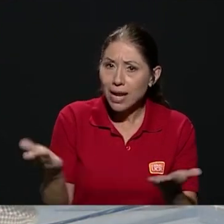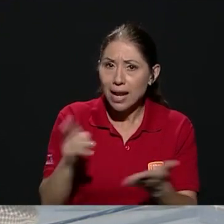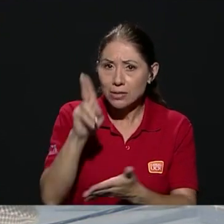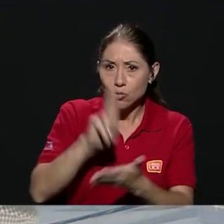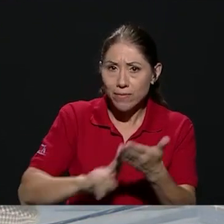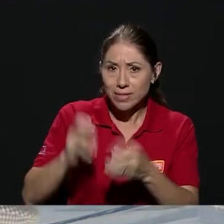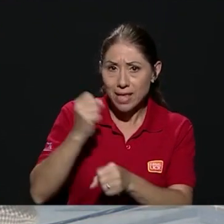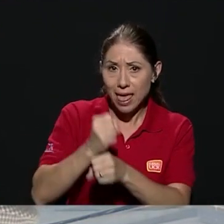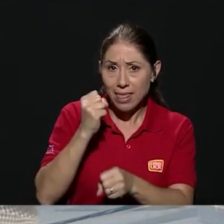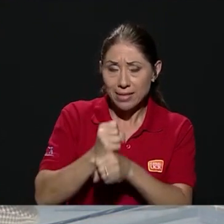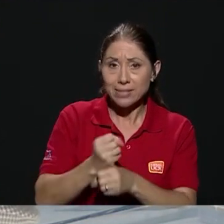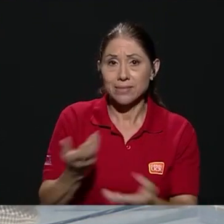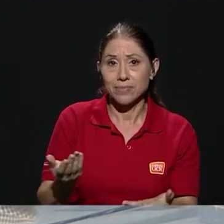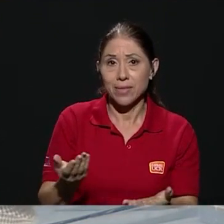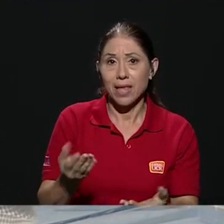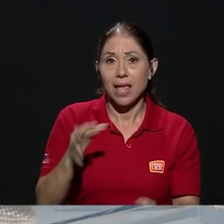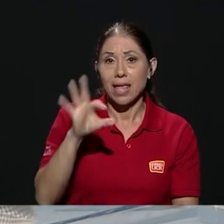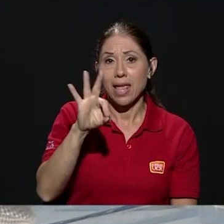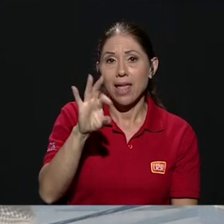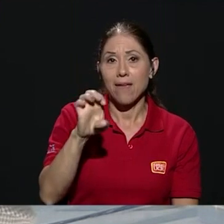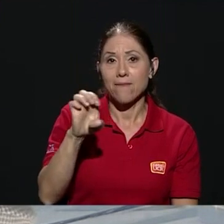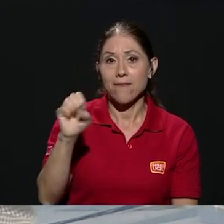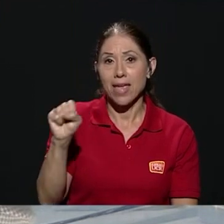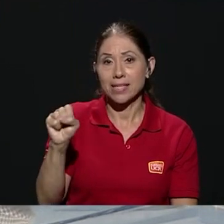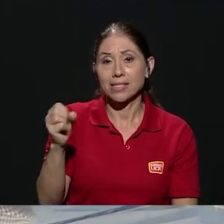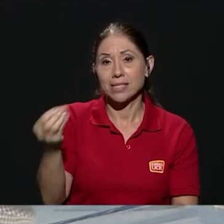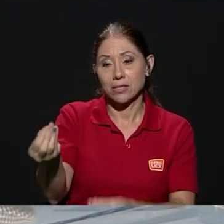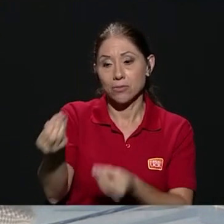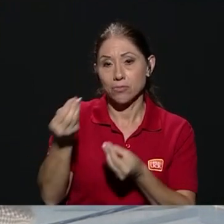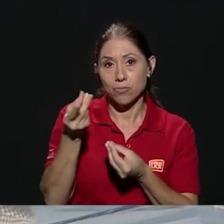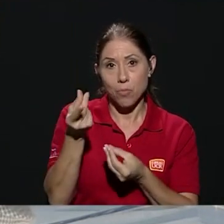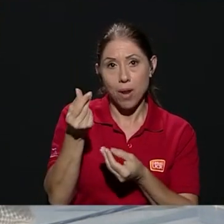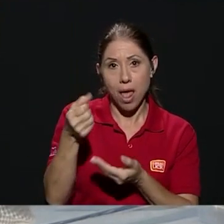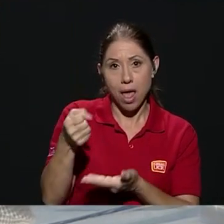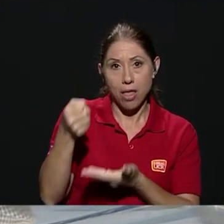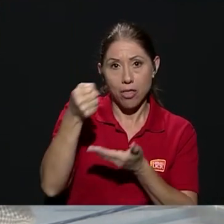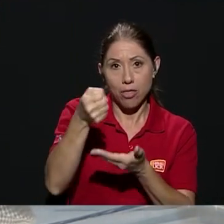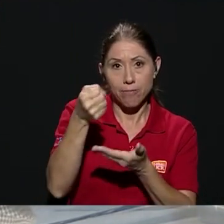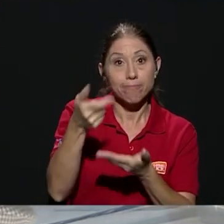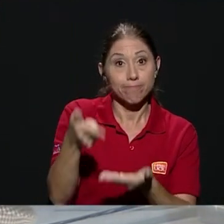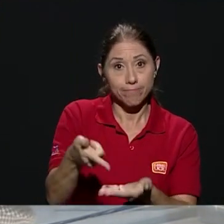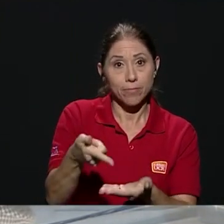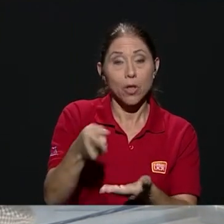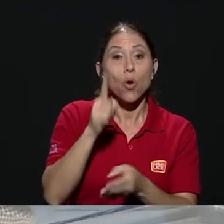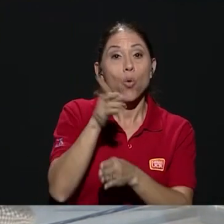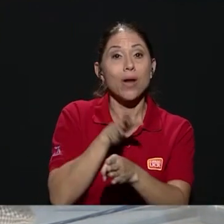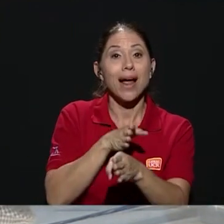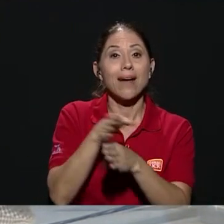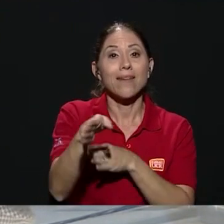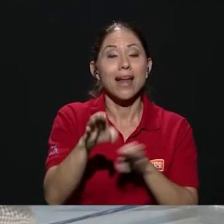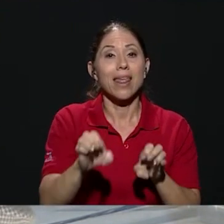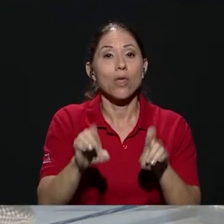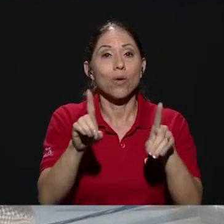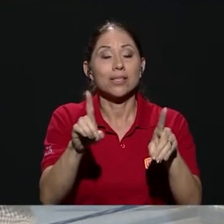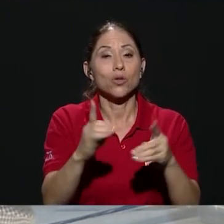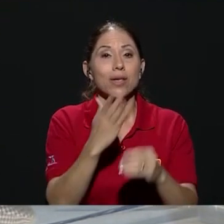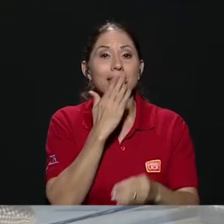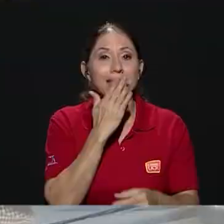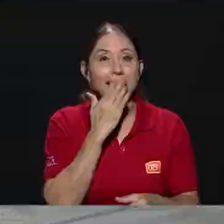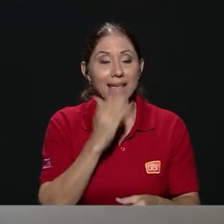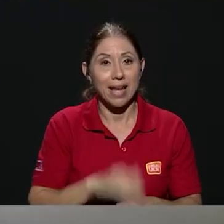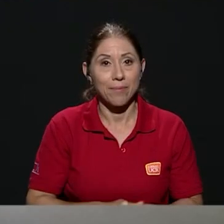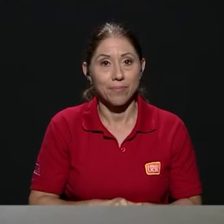universidades y los fondos que recibimos del FES, ¿verdad? Una carrera de educación indígena,